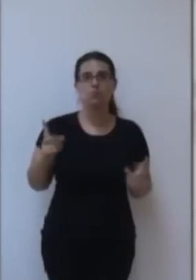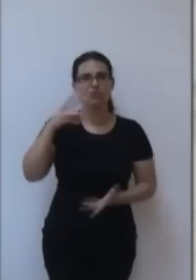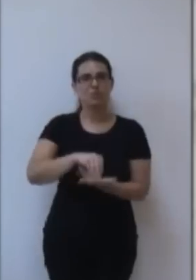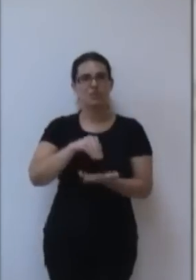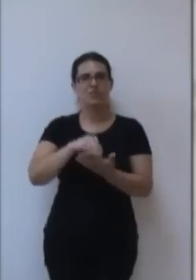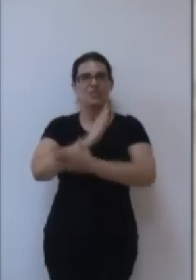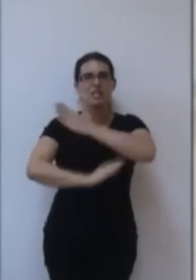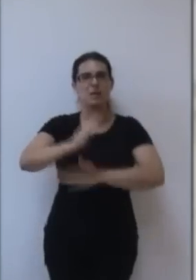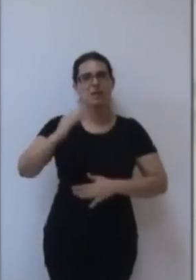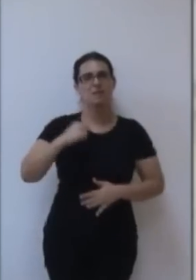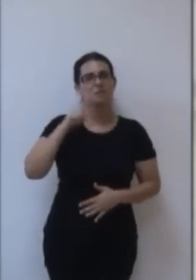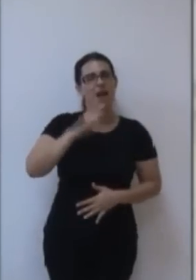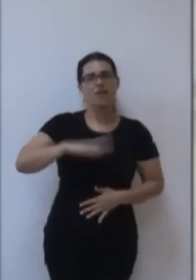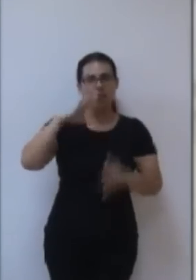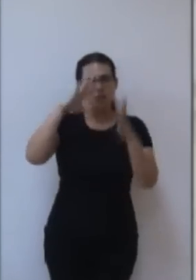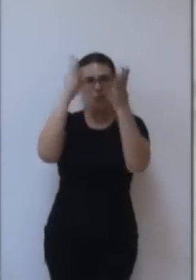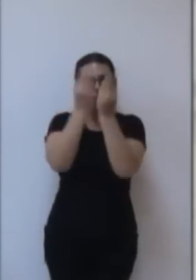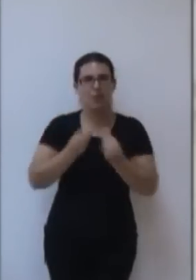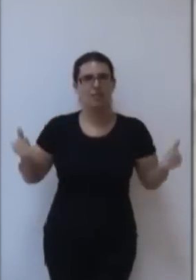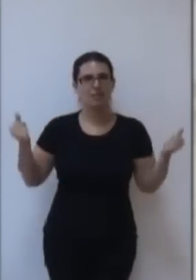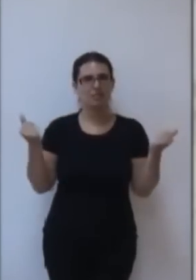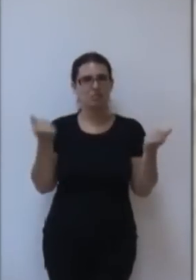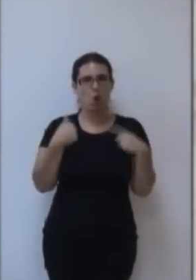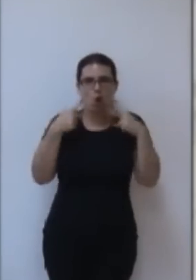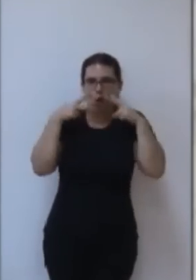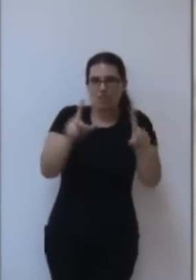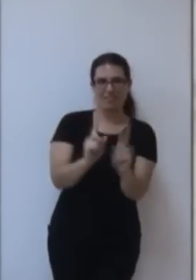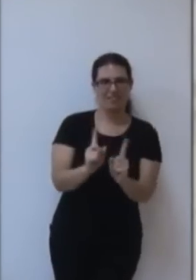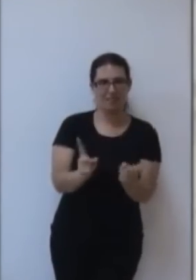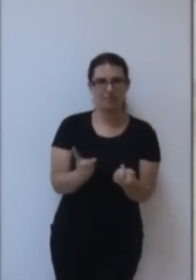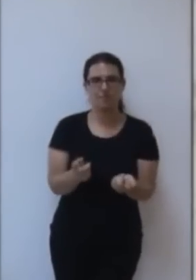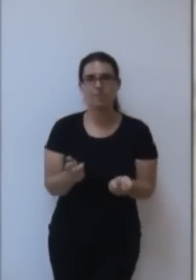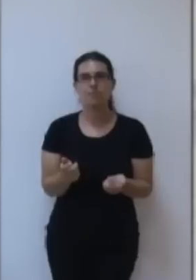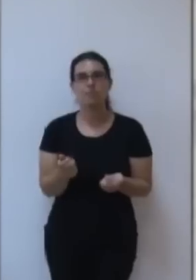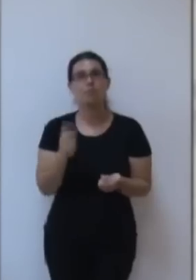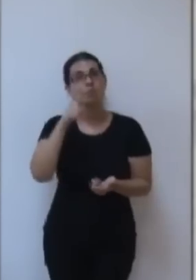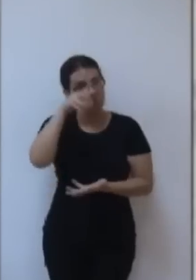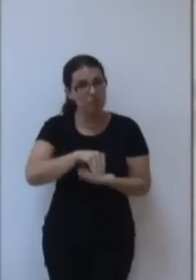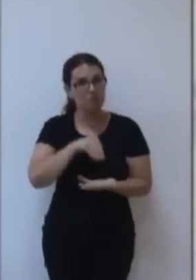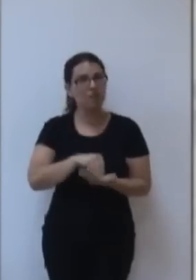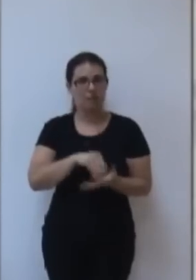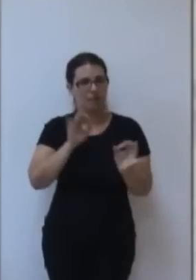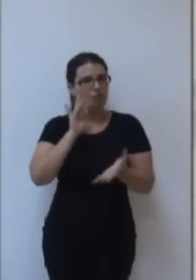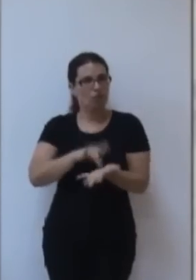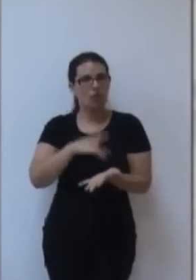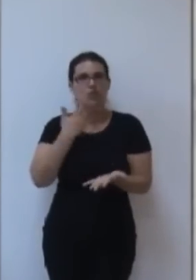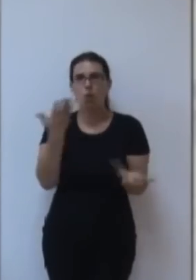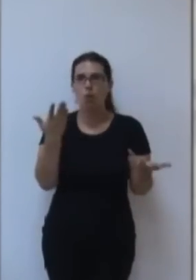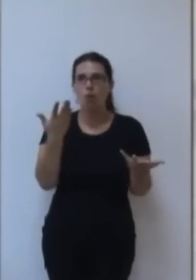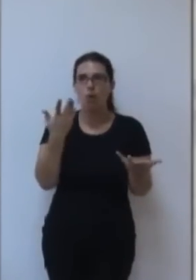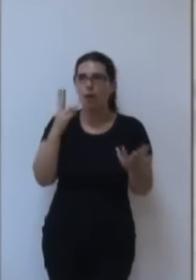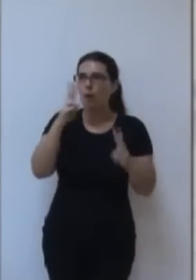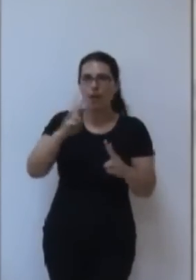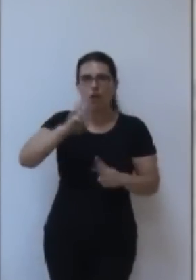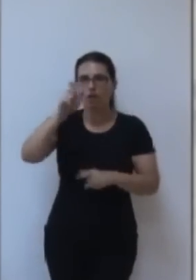que ocurren que son como invisibles, ¿no? Las hay muy visibles, las hay invisibles. Esta es una de las que muchas veces son invisibles, como un fantasma entre muchos,